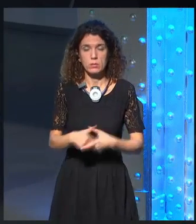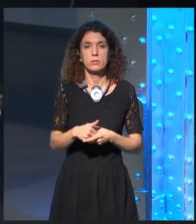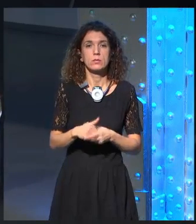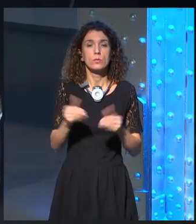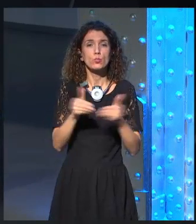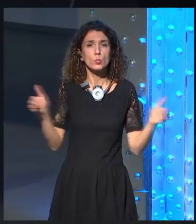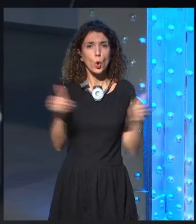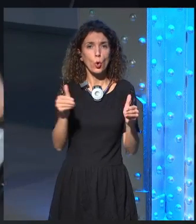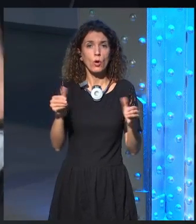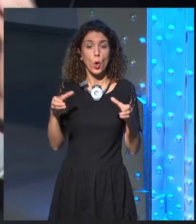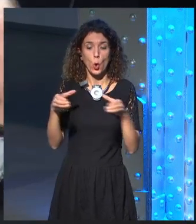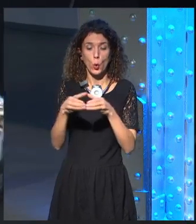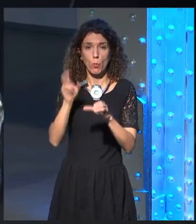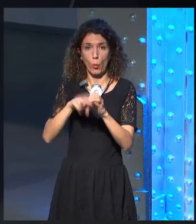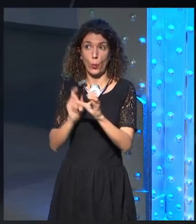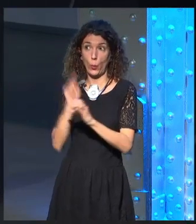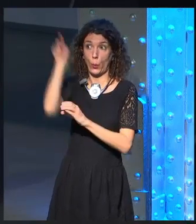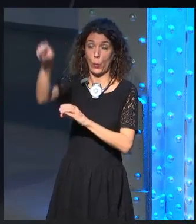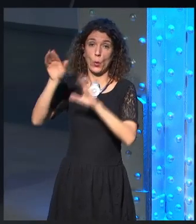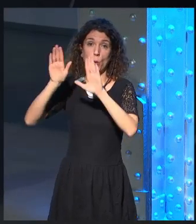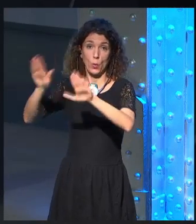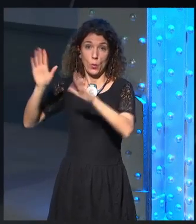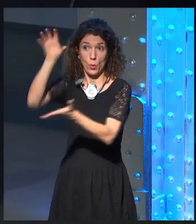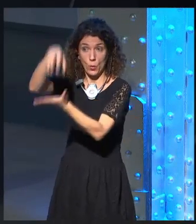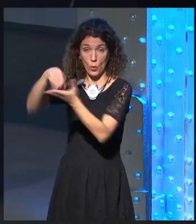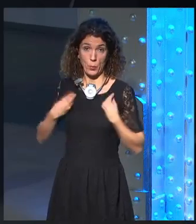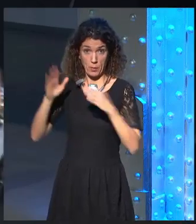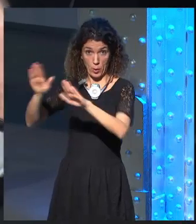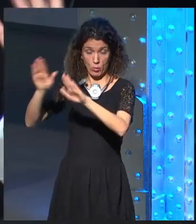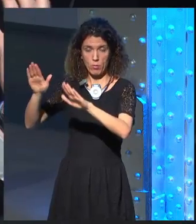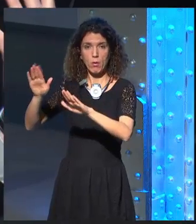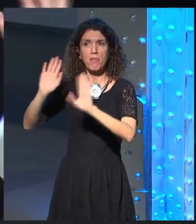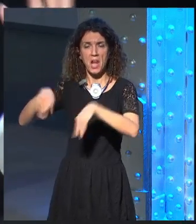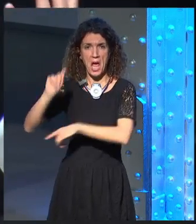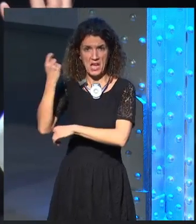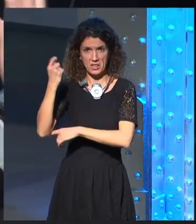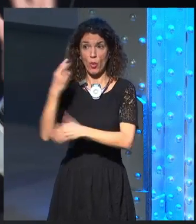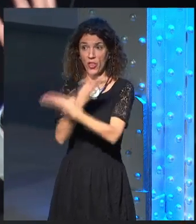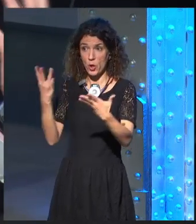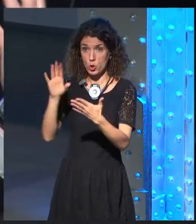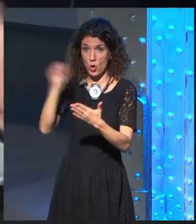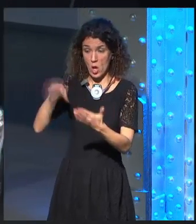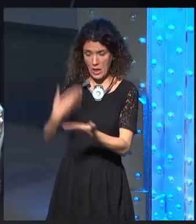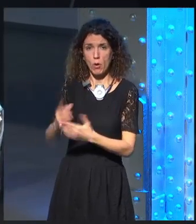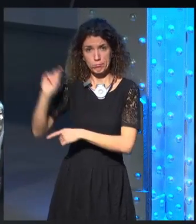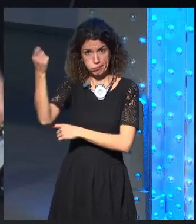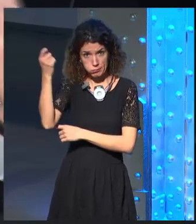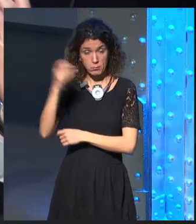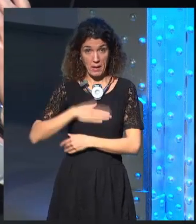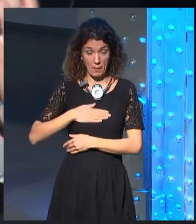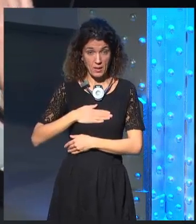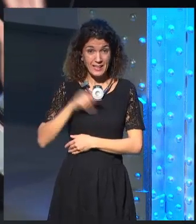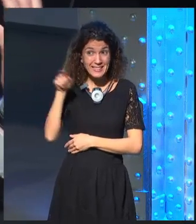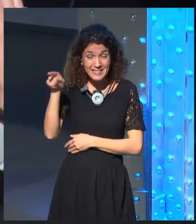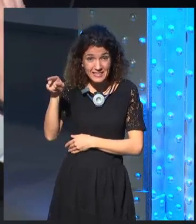fue cuando la primera tripulación habitó la Estación Espacial Internacional, y ha tenido éxito durante los últimos 18 años, con lo cual, para mí, creo